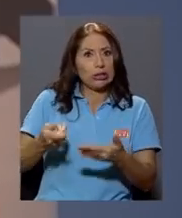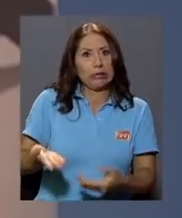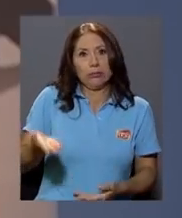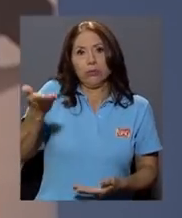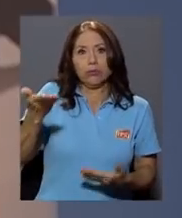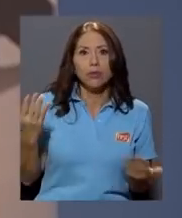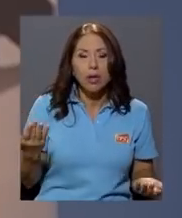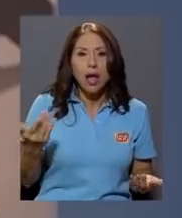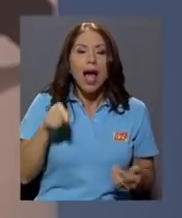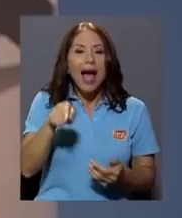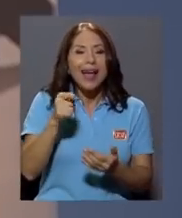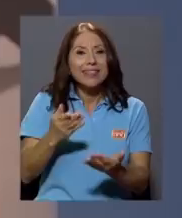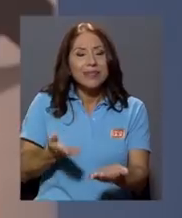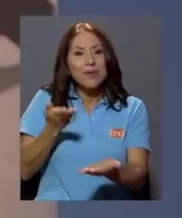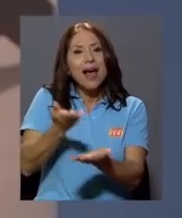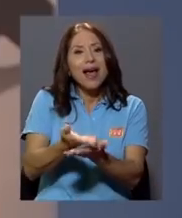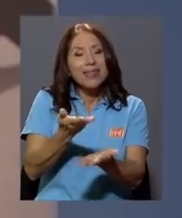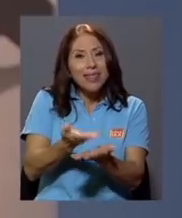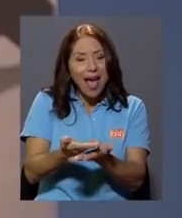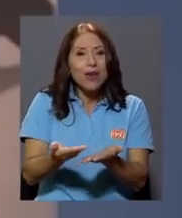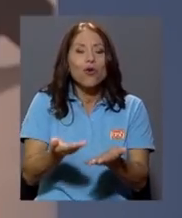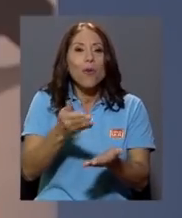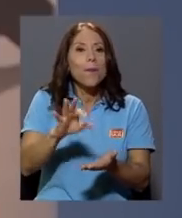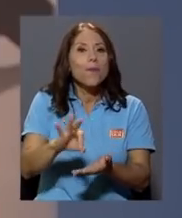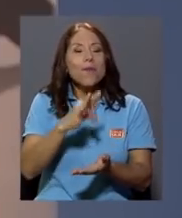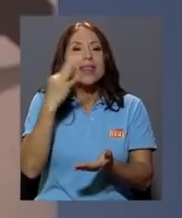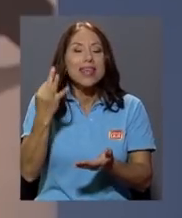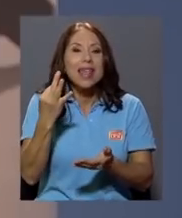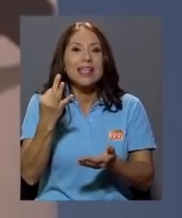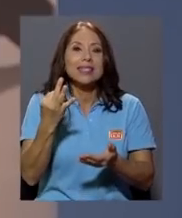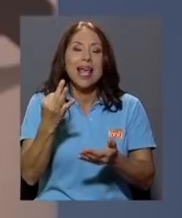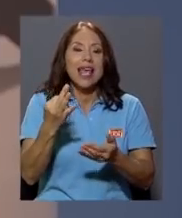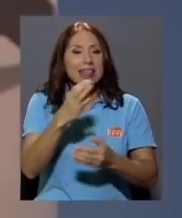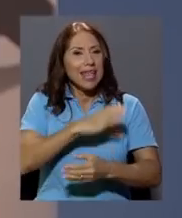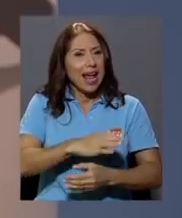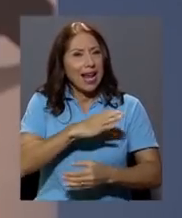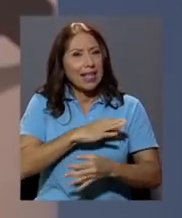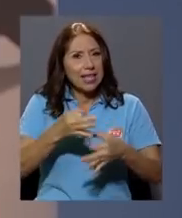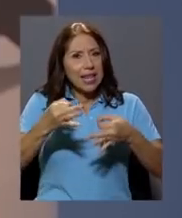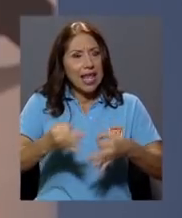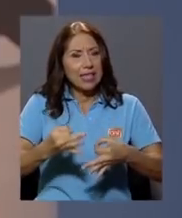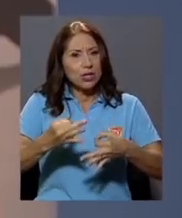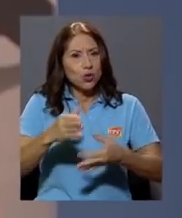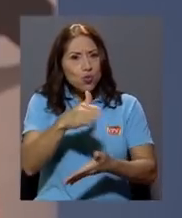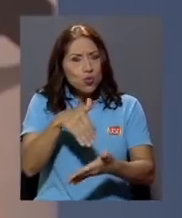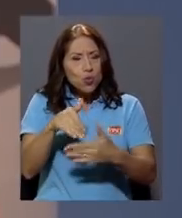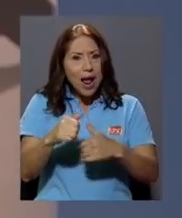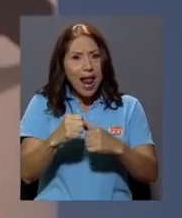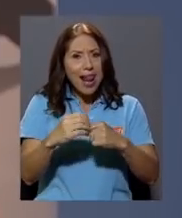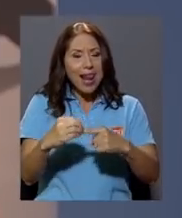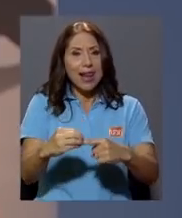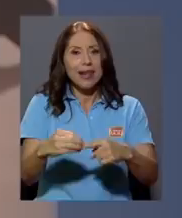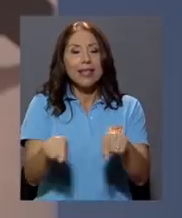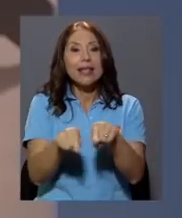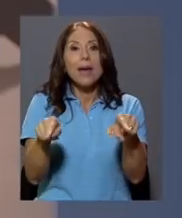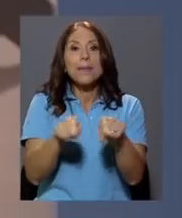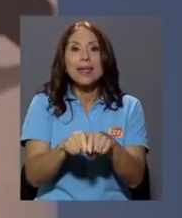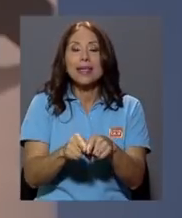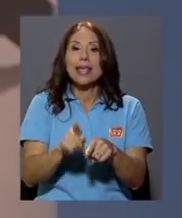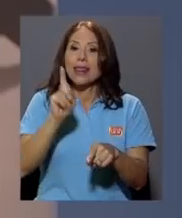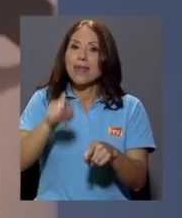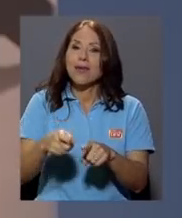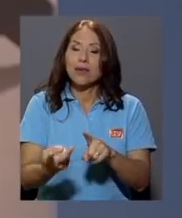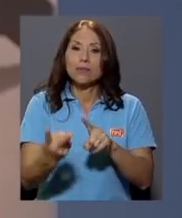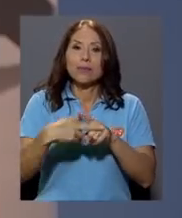se plantearon medidas de carácter estructural y medidas de ajuste inmediatas. Pero además de eso, lo